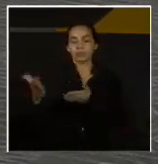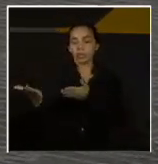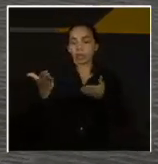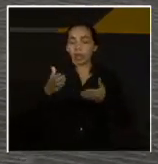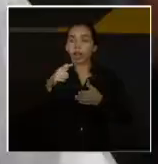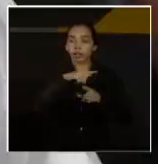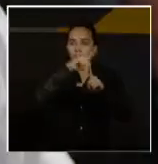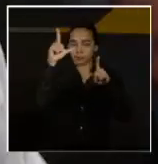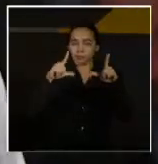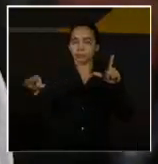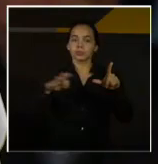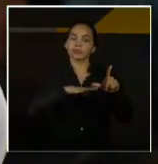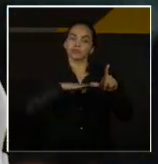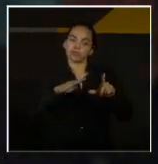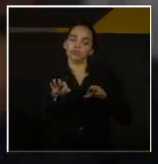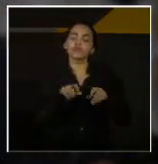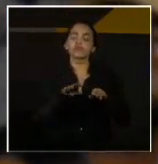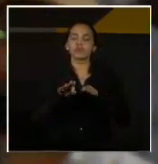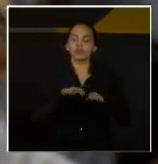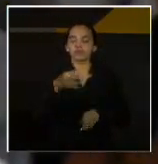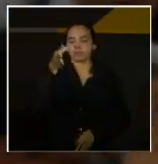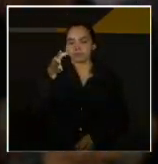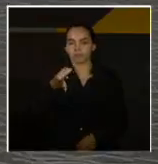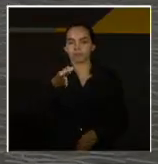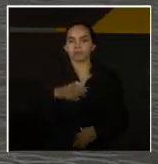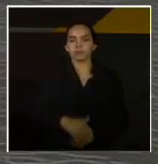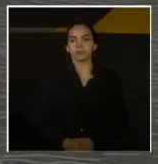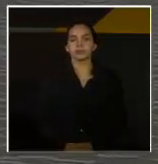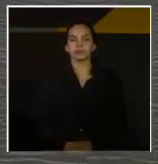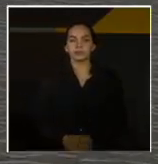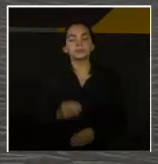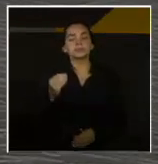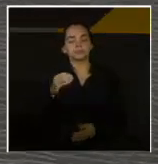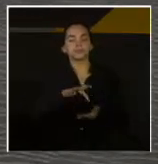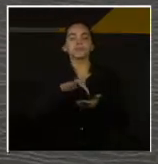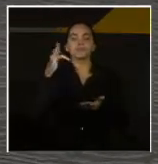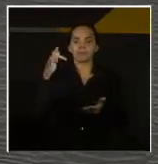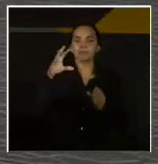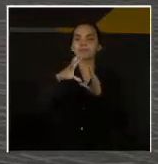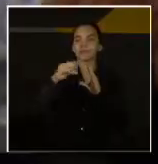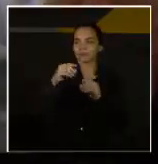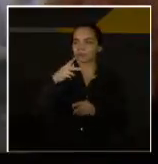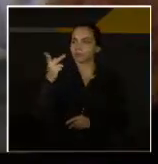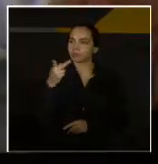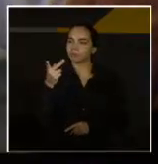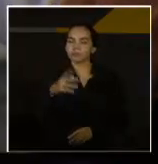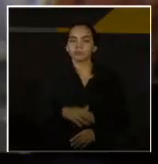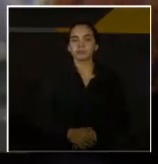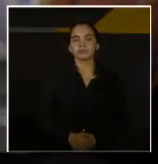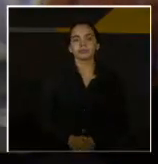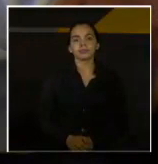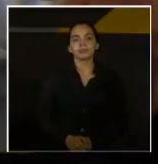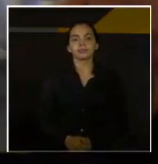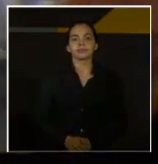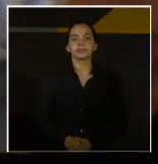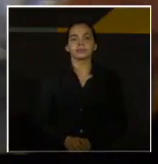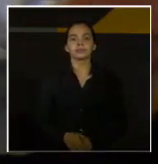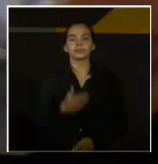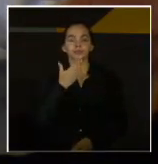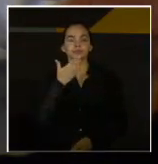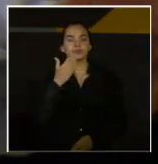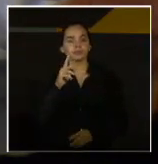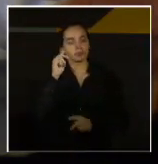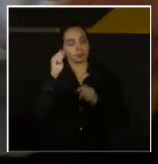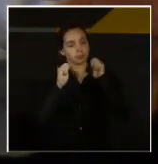estado, para poder desarrollarse adecuadamente. Muchas gracias. ¿Réplica? Claro que sí. Bien, y en el